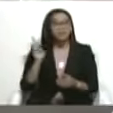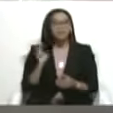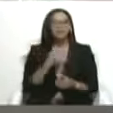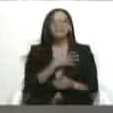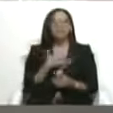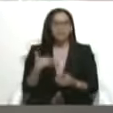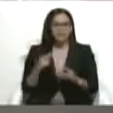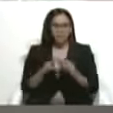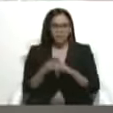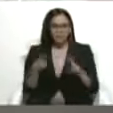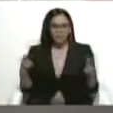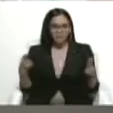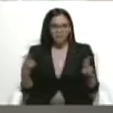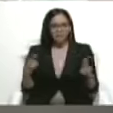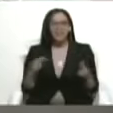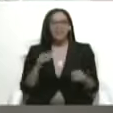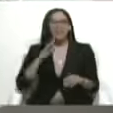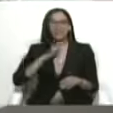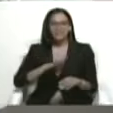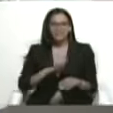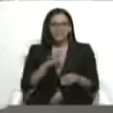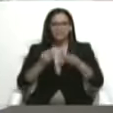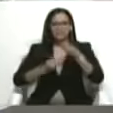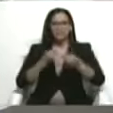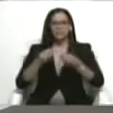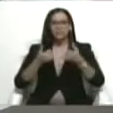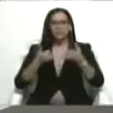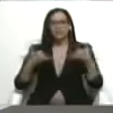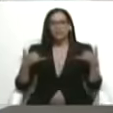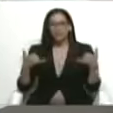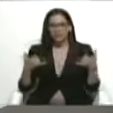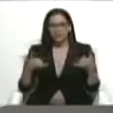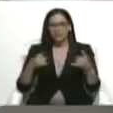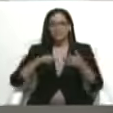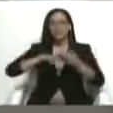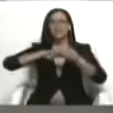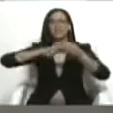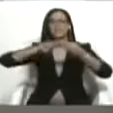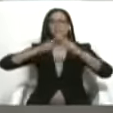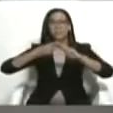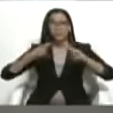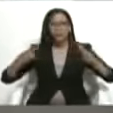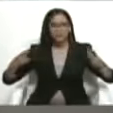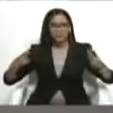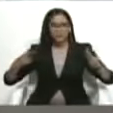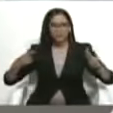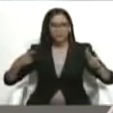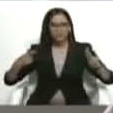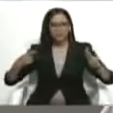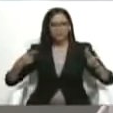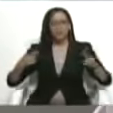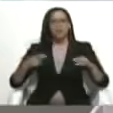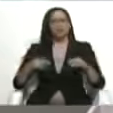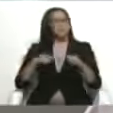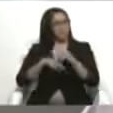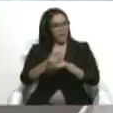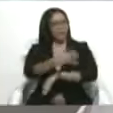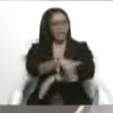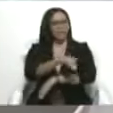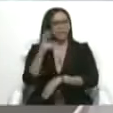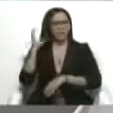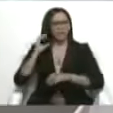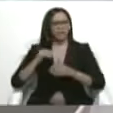paz, sino está imponiendo una línea de paz. La está imponiendo por la vía de la realidad. Sal a las calles de